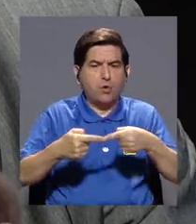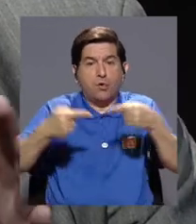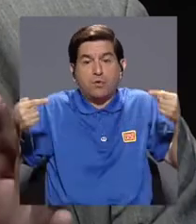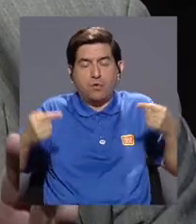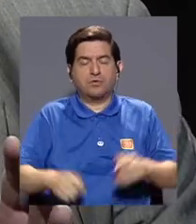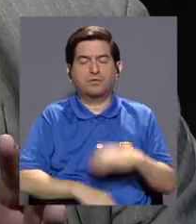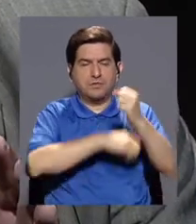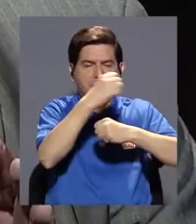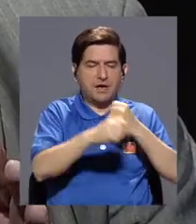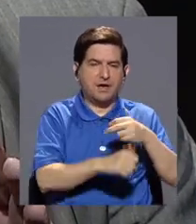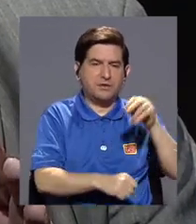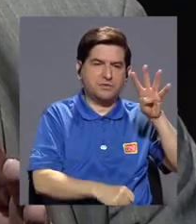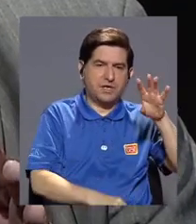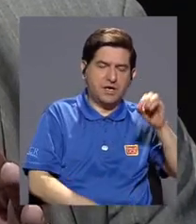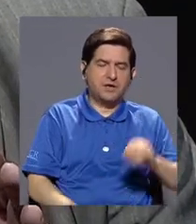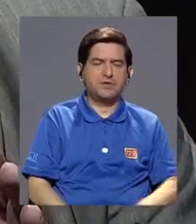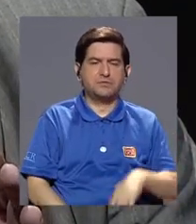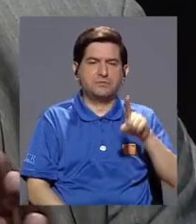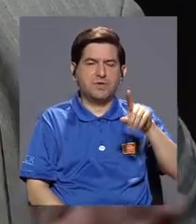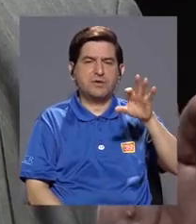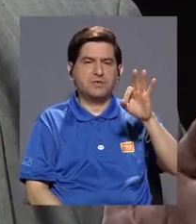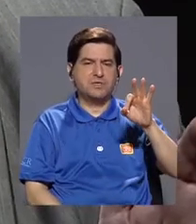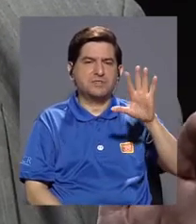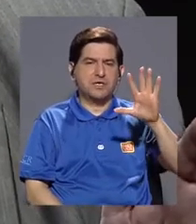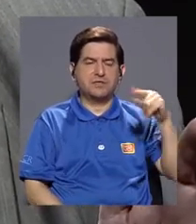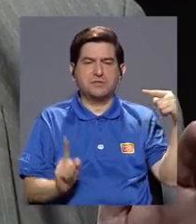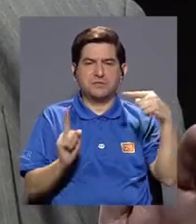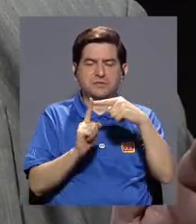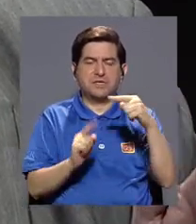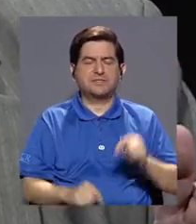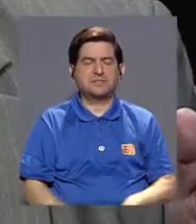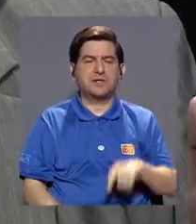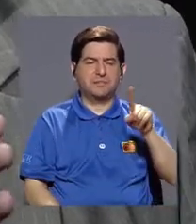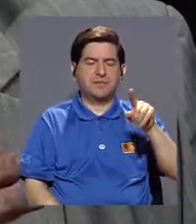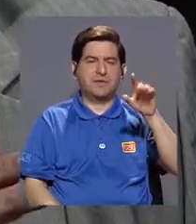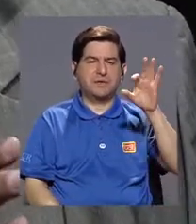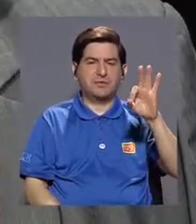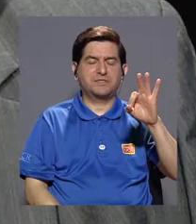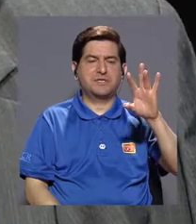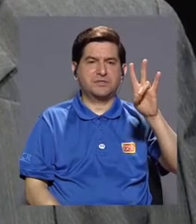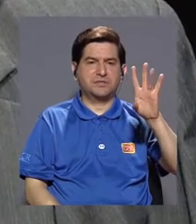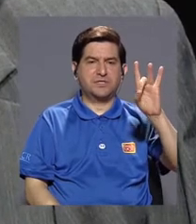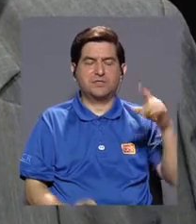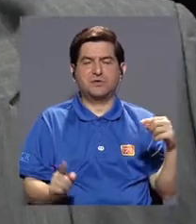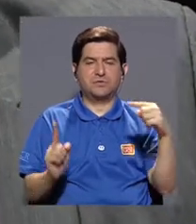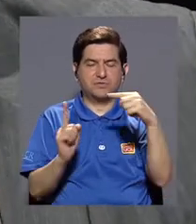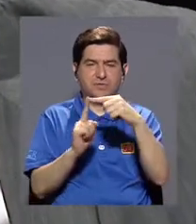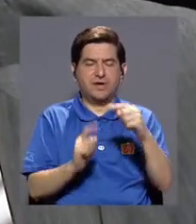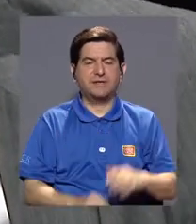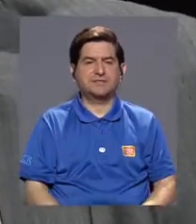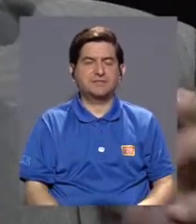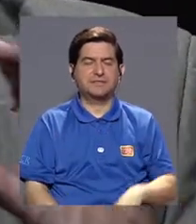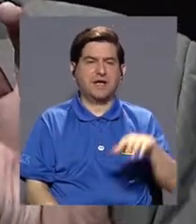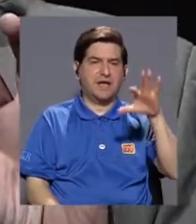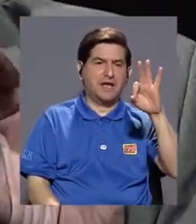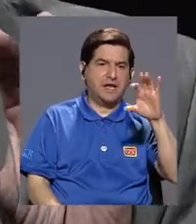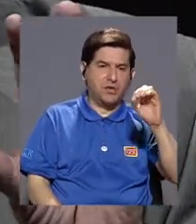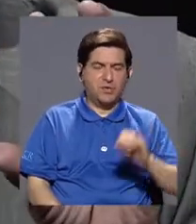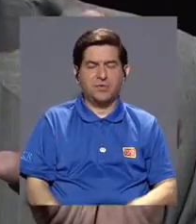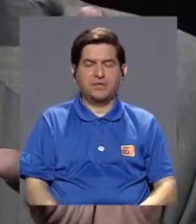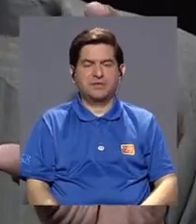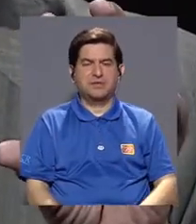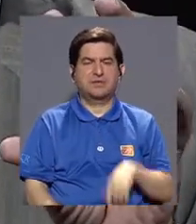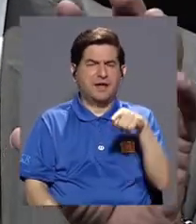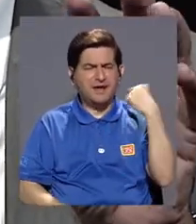de los 40, entre 1953 y el 78, entre el 78 y el 90, el 90, son los